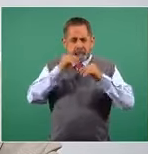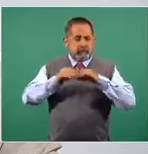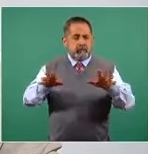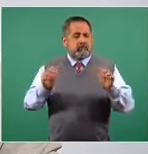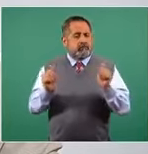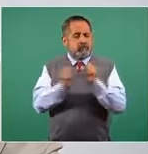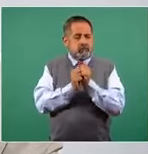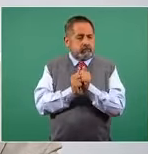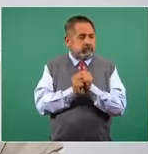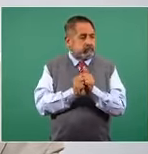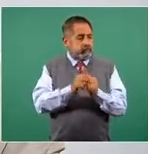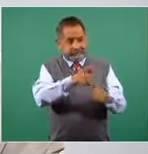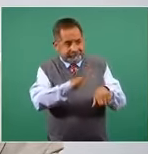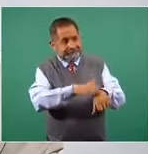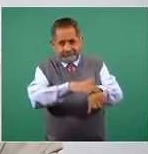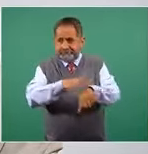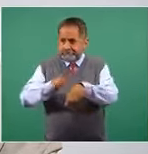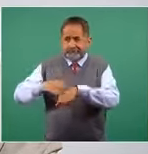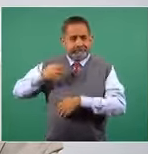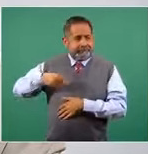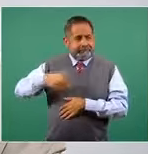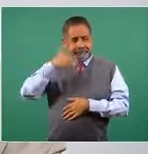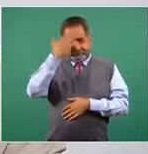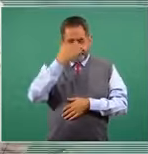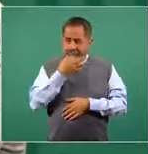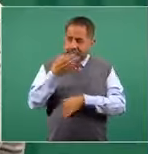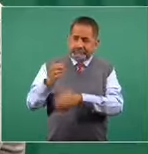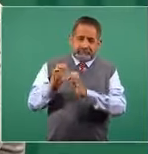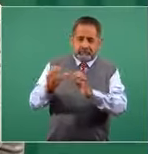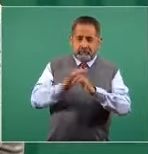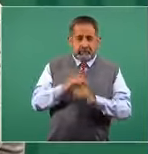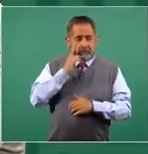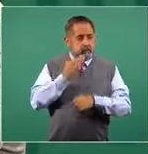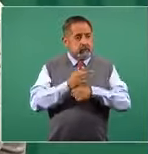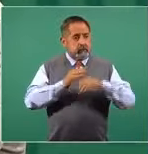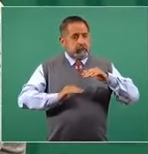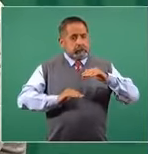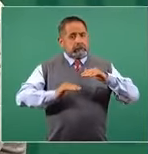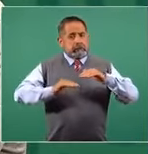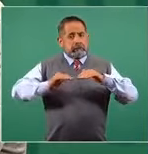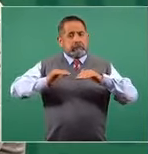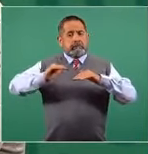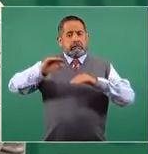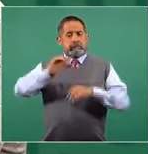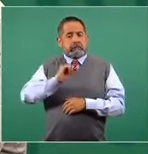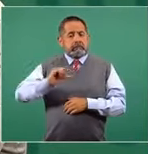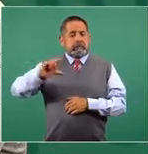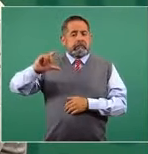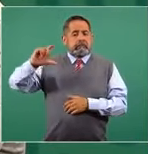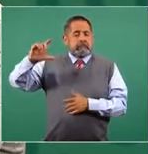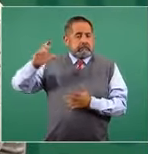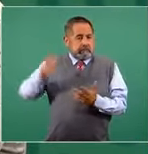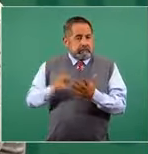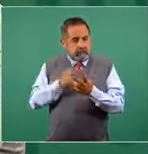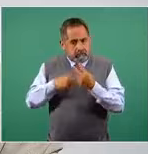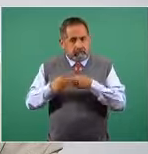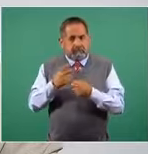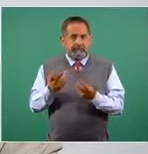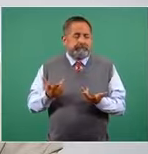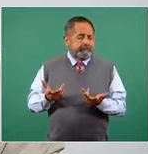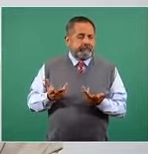con la comunicación de riesgos a la población, ¿no? De decirle, hemos alcanzado un nivel de control epidémico importante en la mayoría de